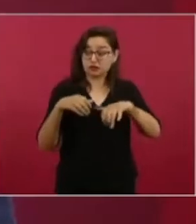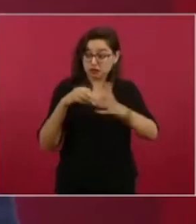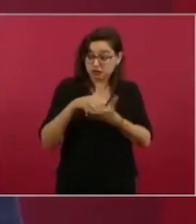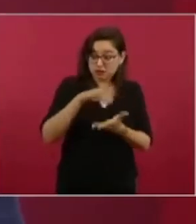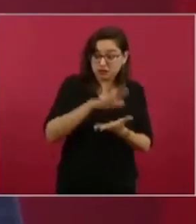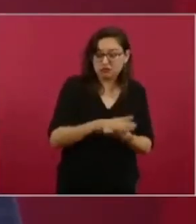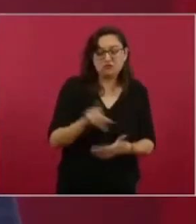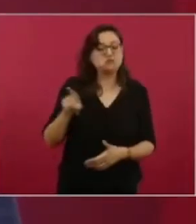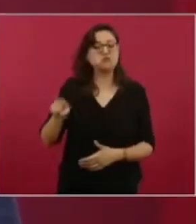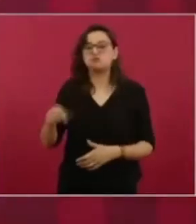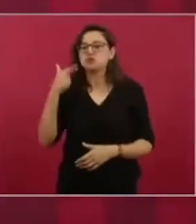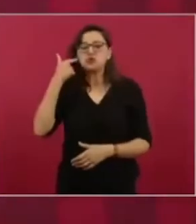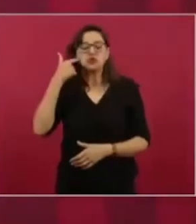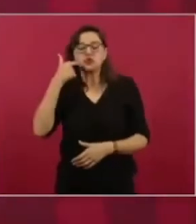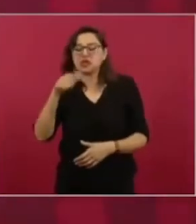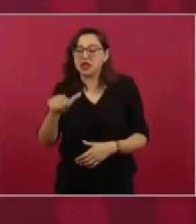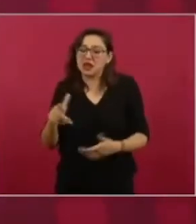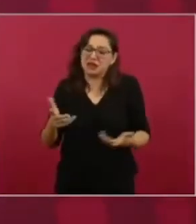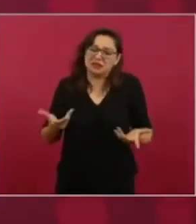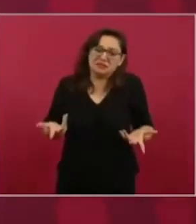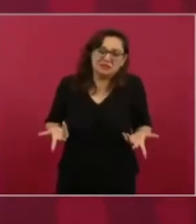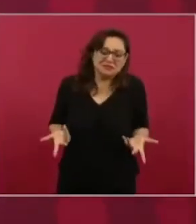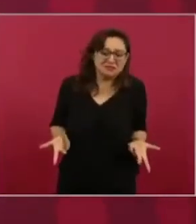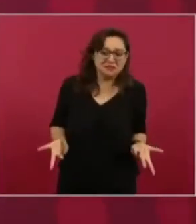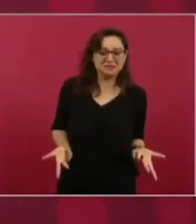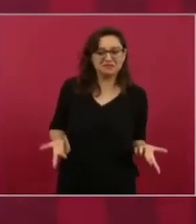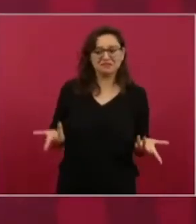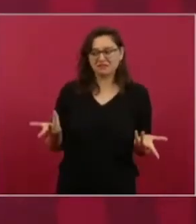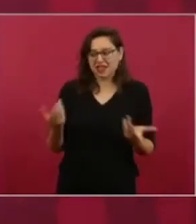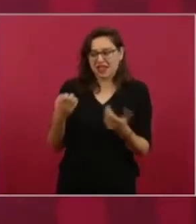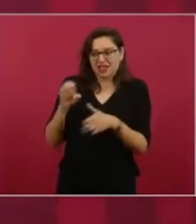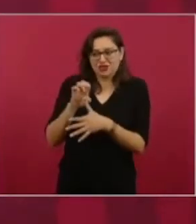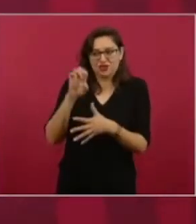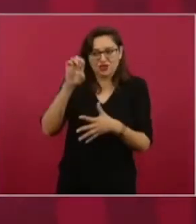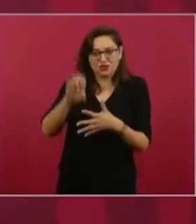y le pedí también el apoyo del